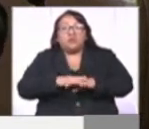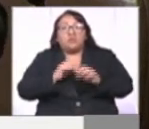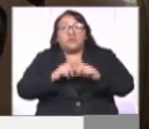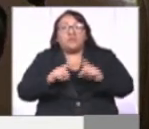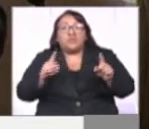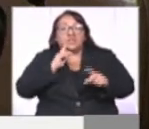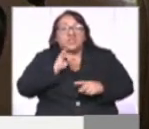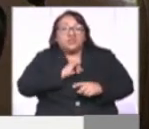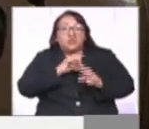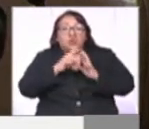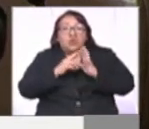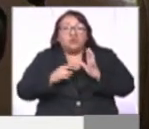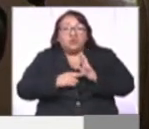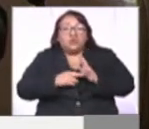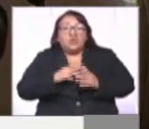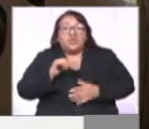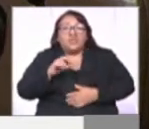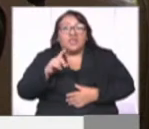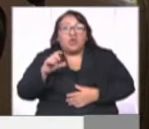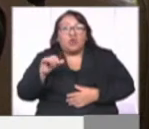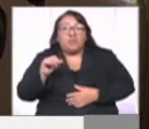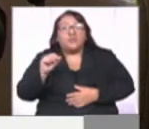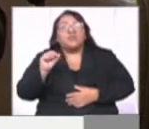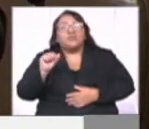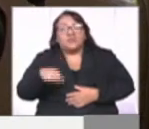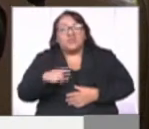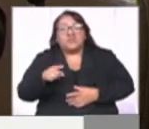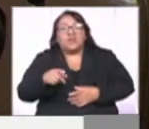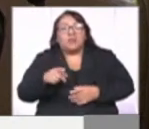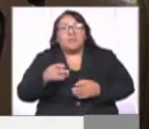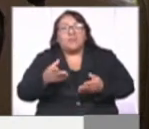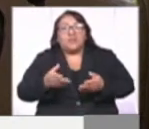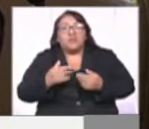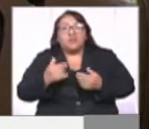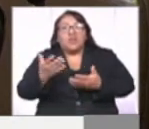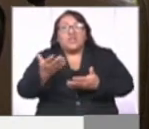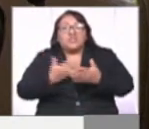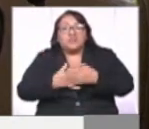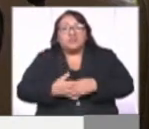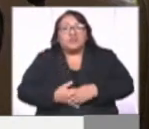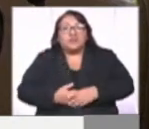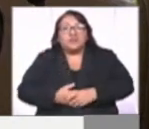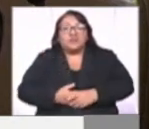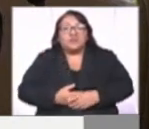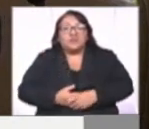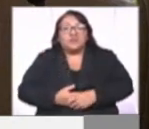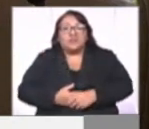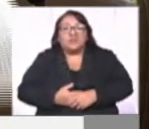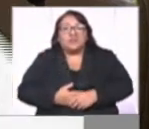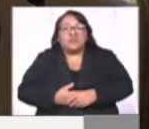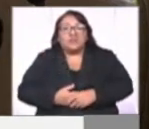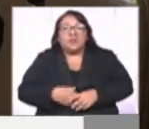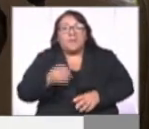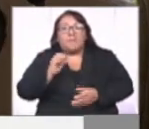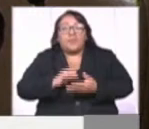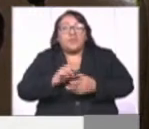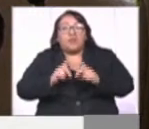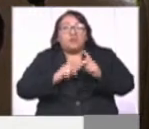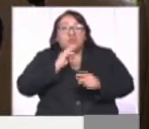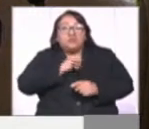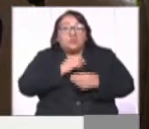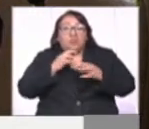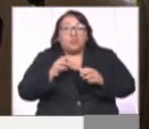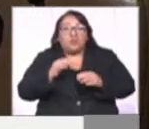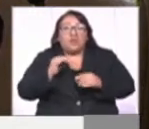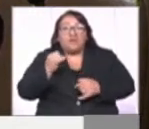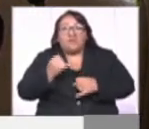órganos resolutivos del INDICOPI está impedido de recibir dietas en más de una entidad pública.